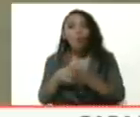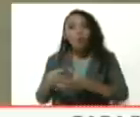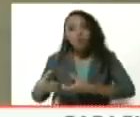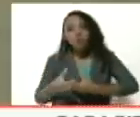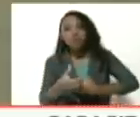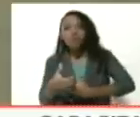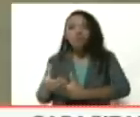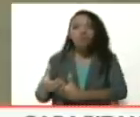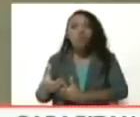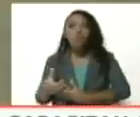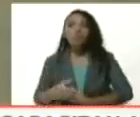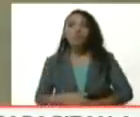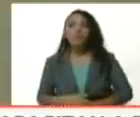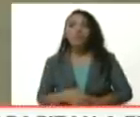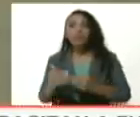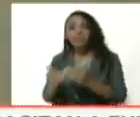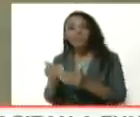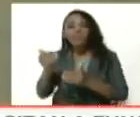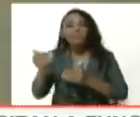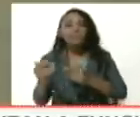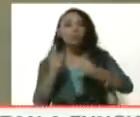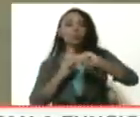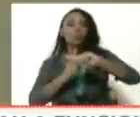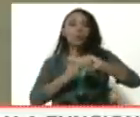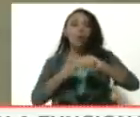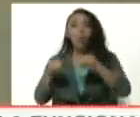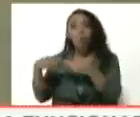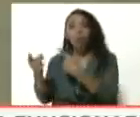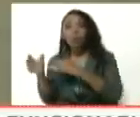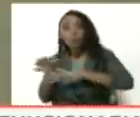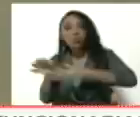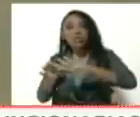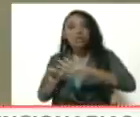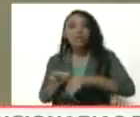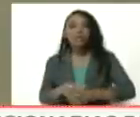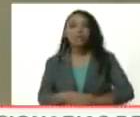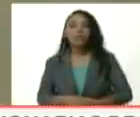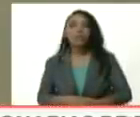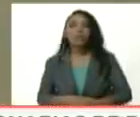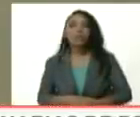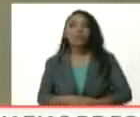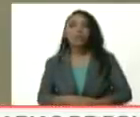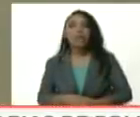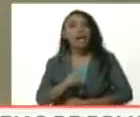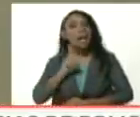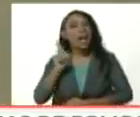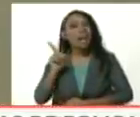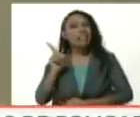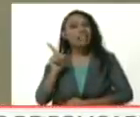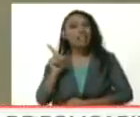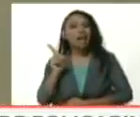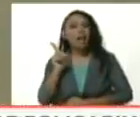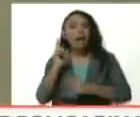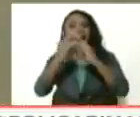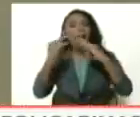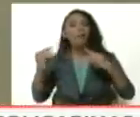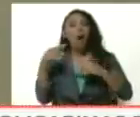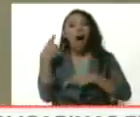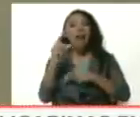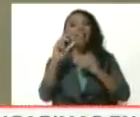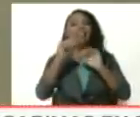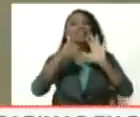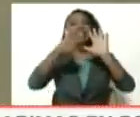bomberos. Posteriormente se sumaron de los otros municipios. Ese es un galpón que tiene